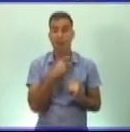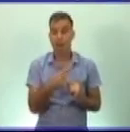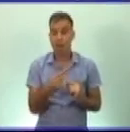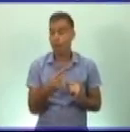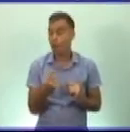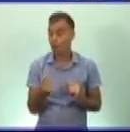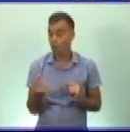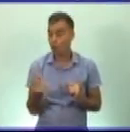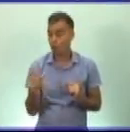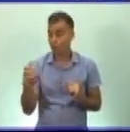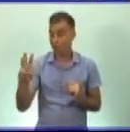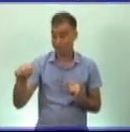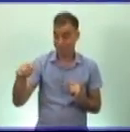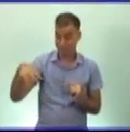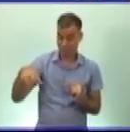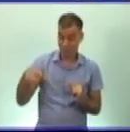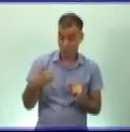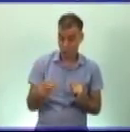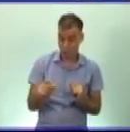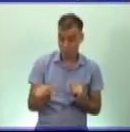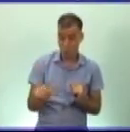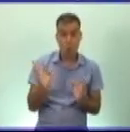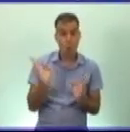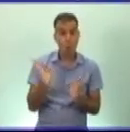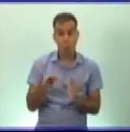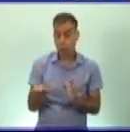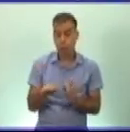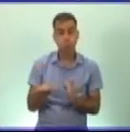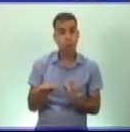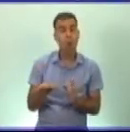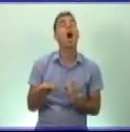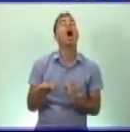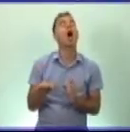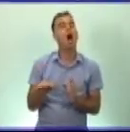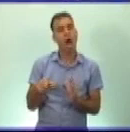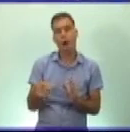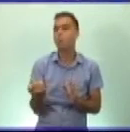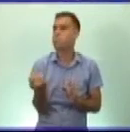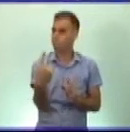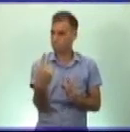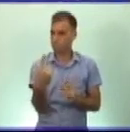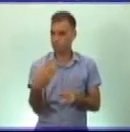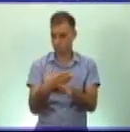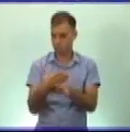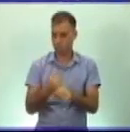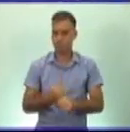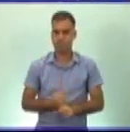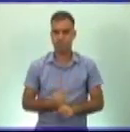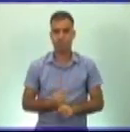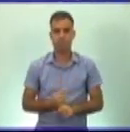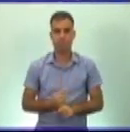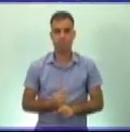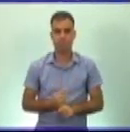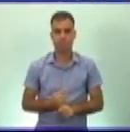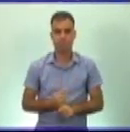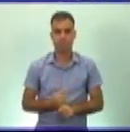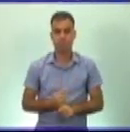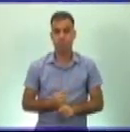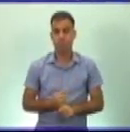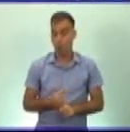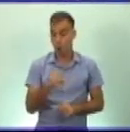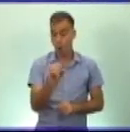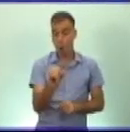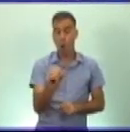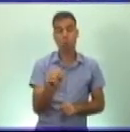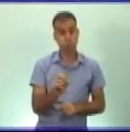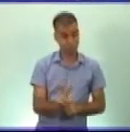indica que tengo un átomo de ese elemento químico. ¿Cuántos átomos de oxígeno tengo en los reaccionantes? 2. Sin embargo, en los productos, en el